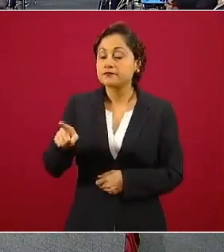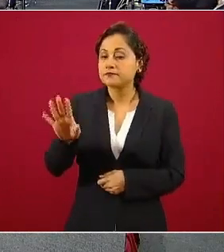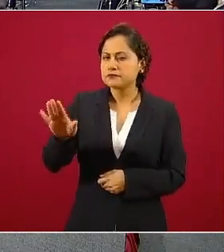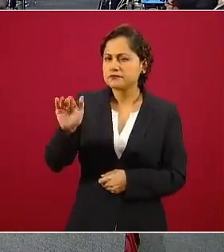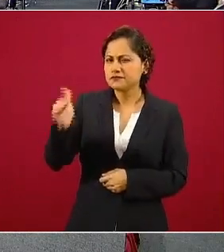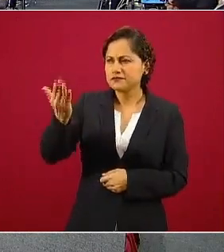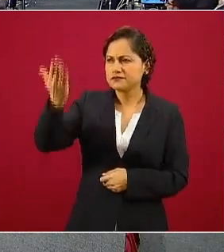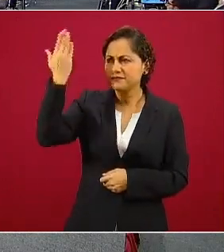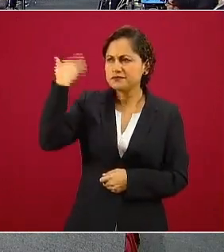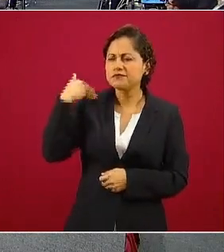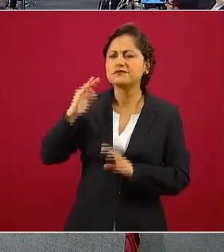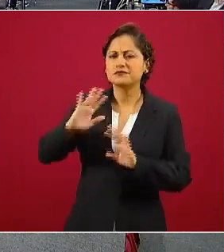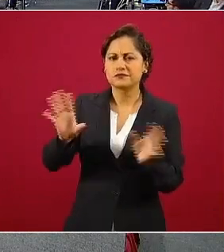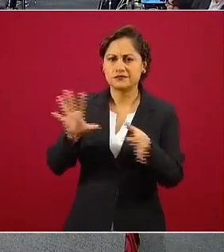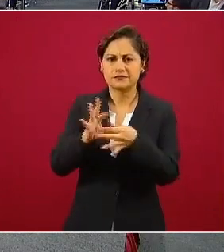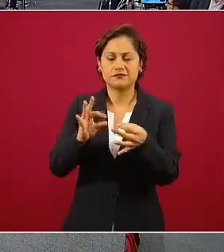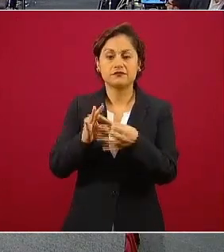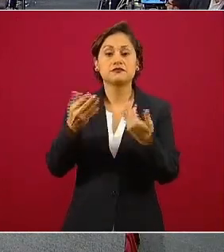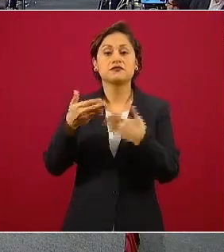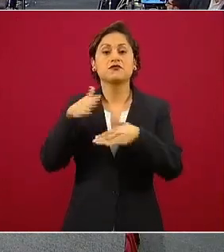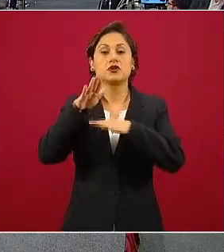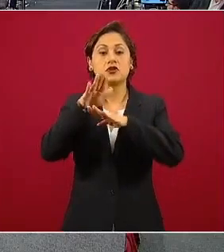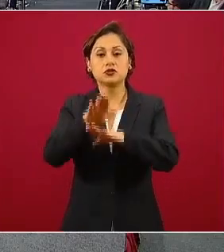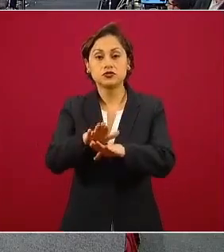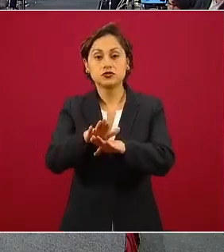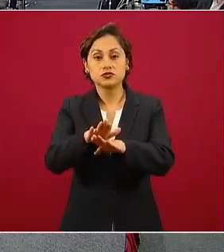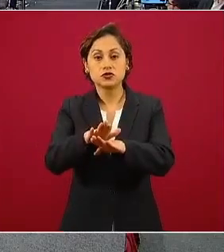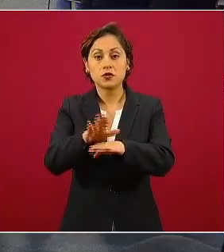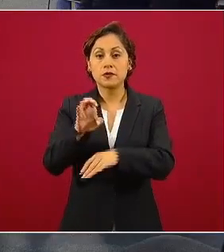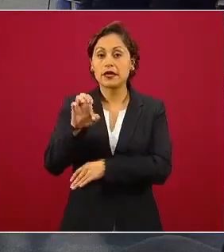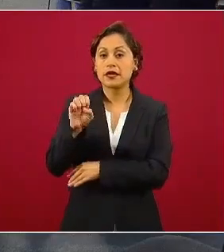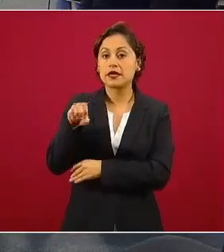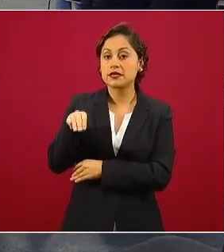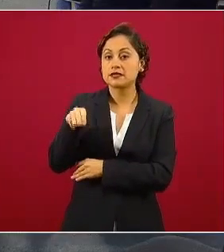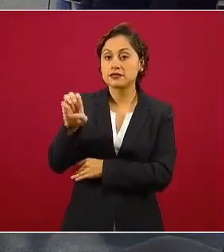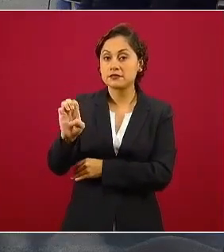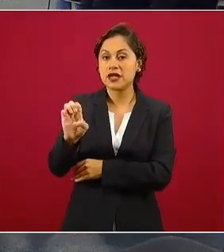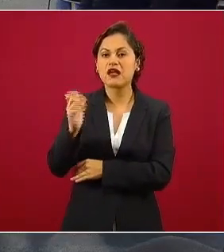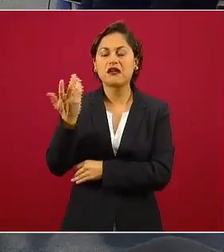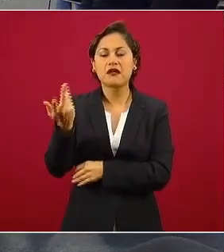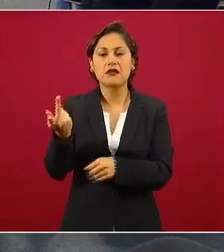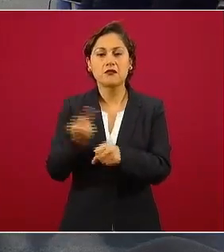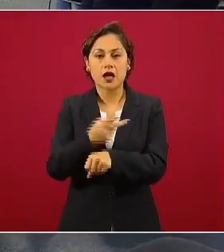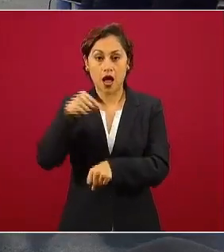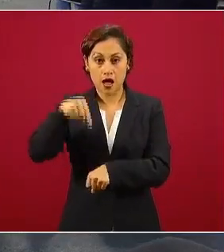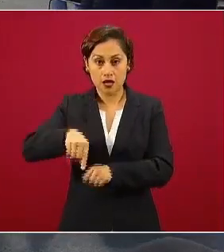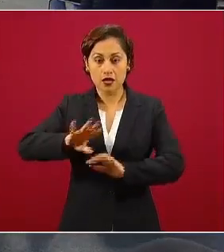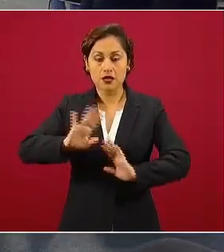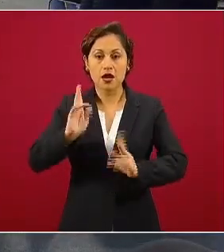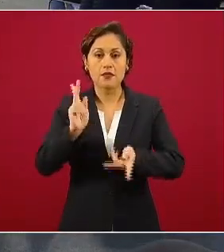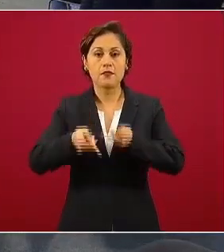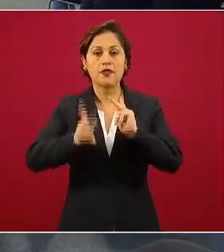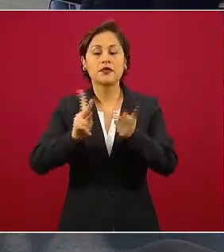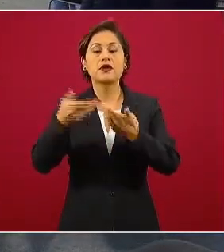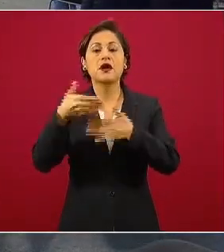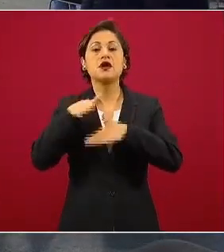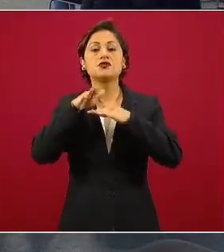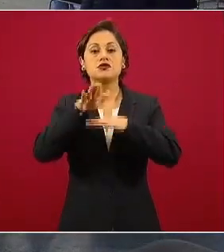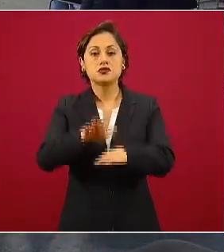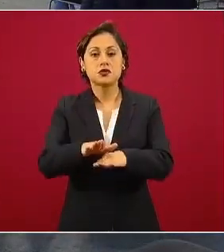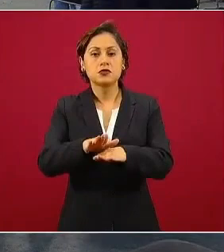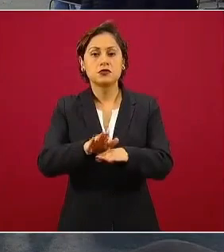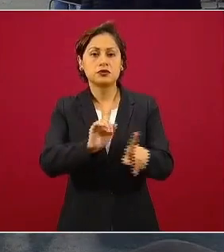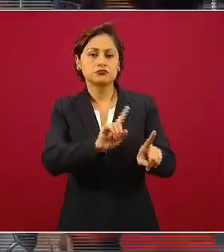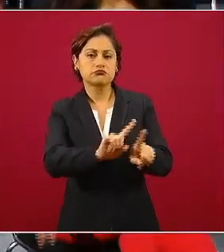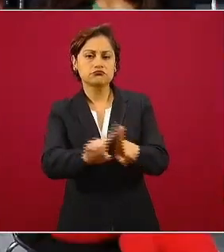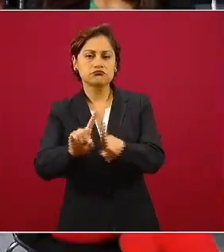hace tiempo es con situación a la problemática del ESME. Ya habíamos aquí comentado que pues las